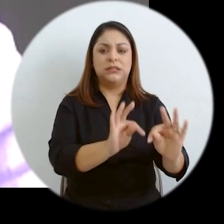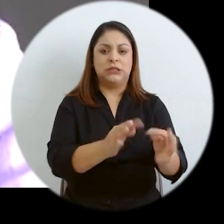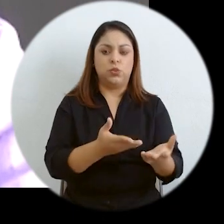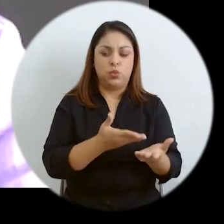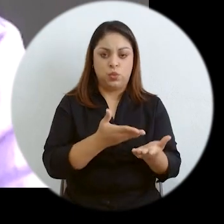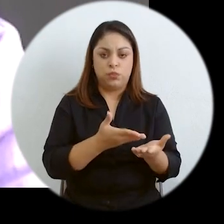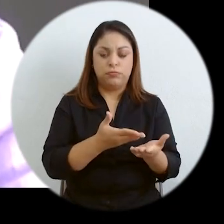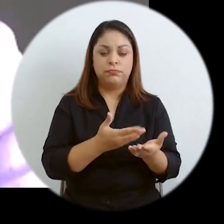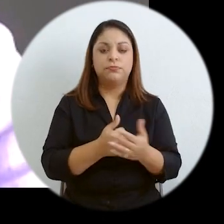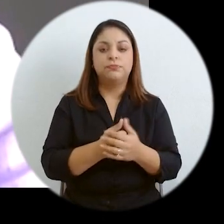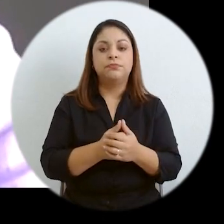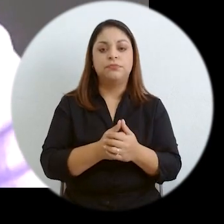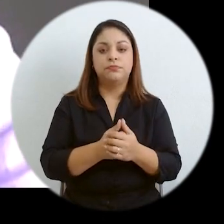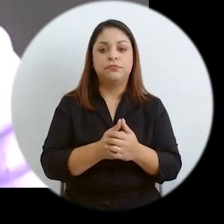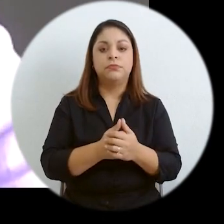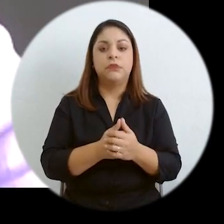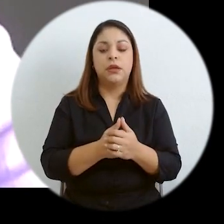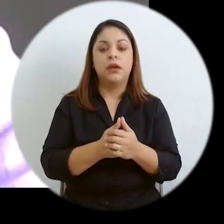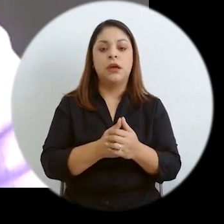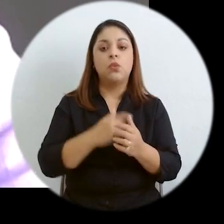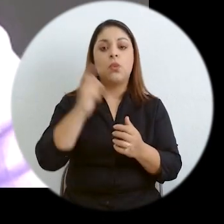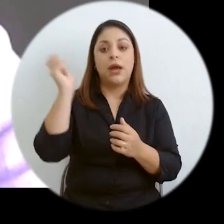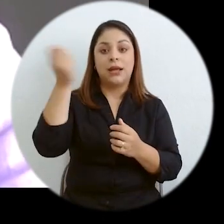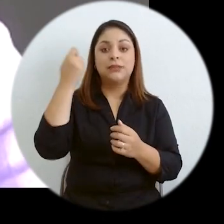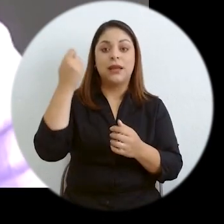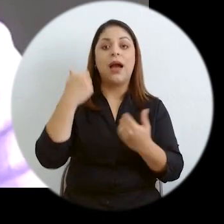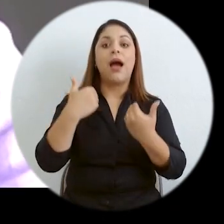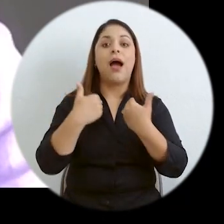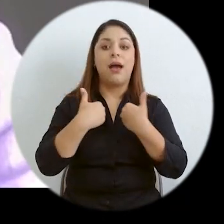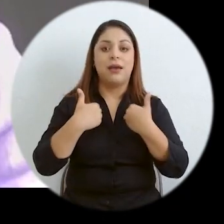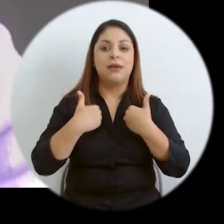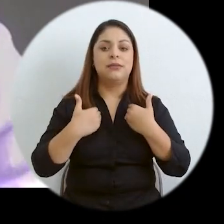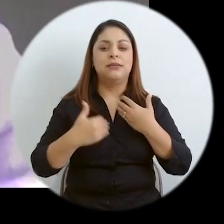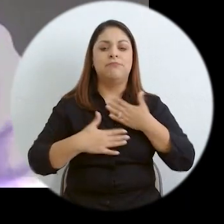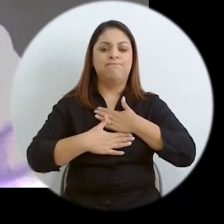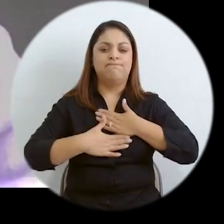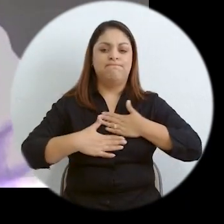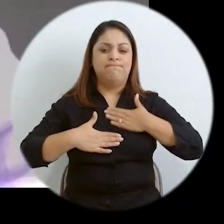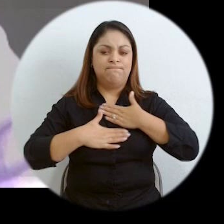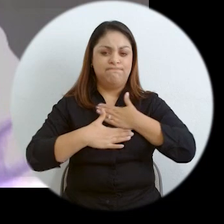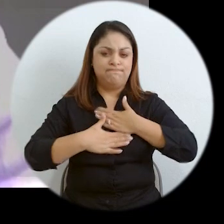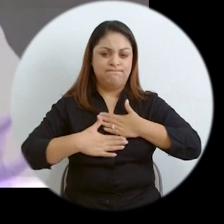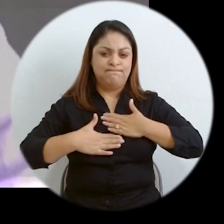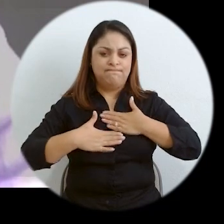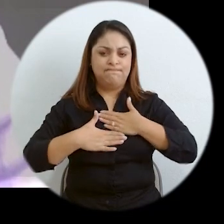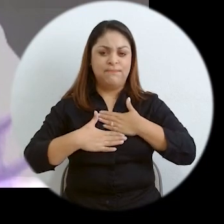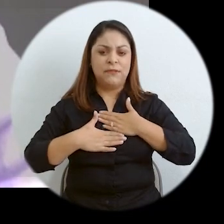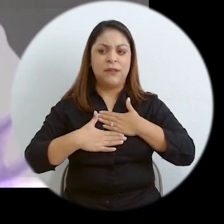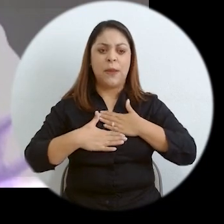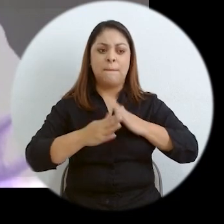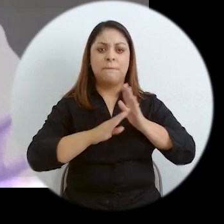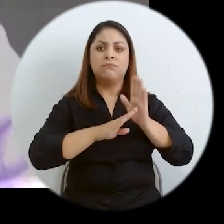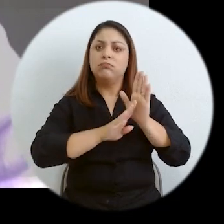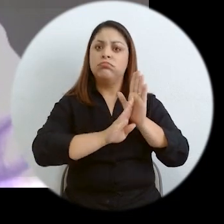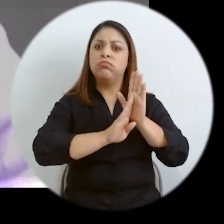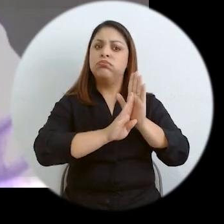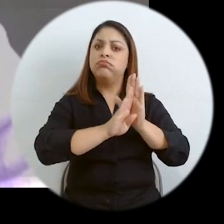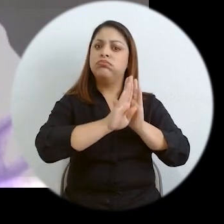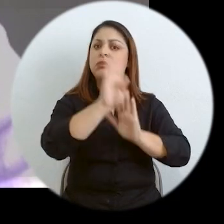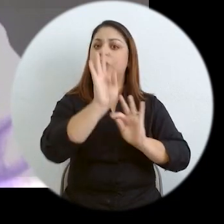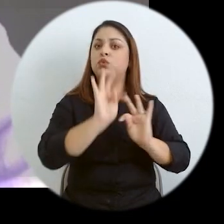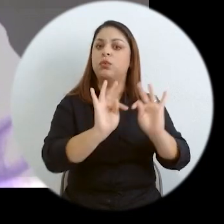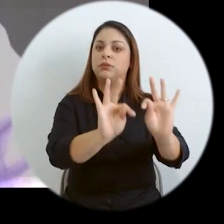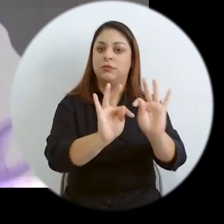O sea, a nivel de la población guanacasteca, pues han disfrutado o han sentido o han tenido un mayor